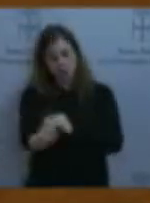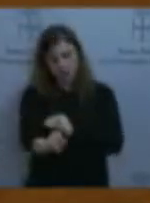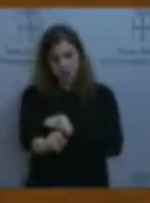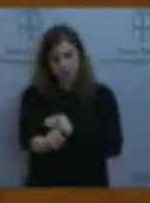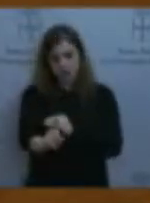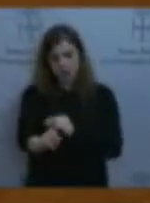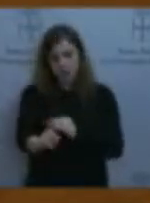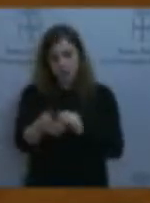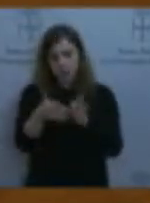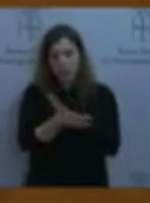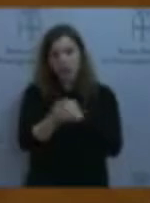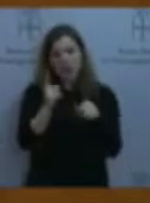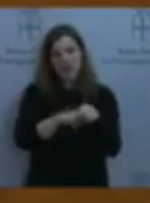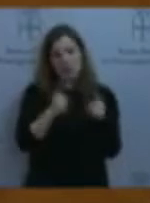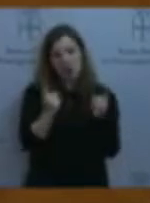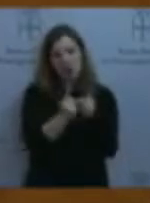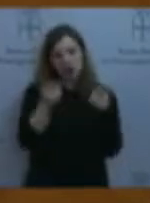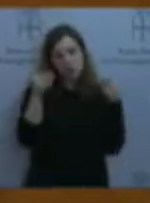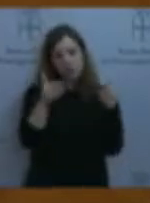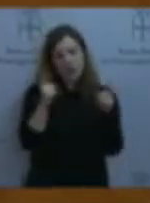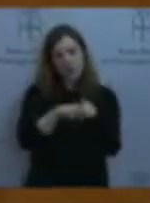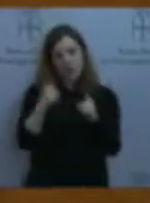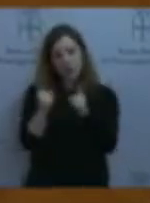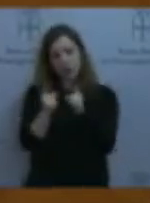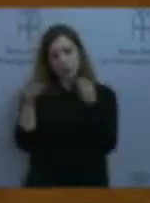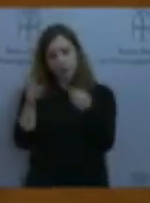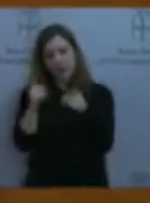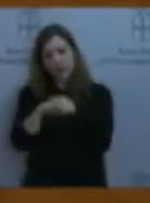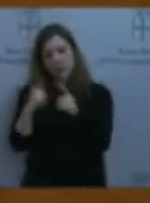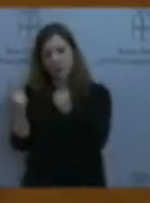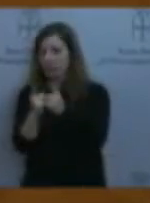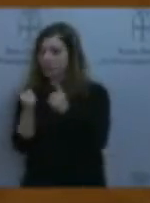para que atiendan a los pacientes, ¿no? A eso los fuerzan.